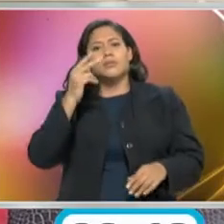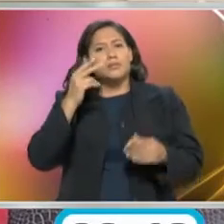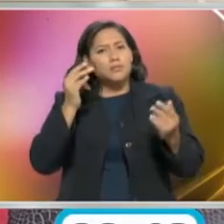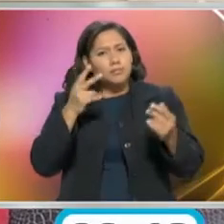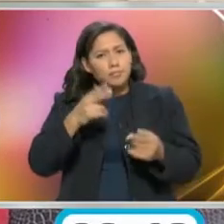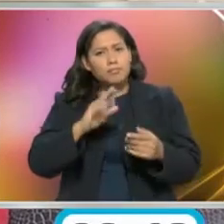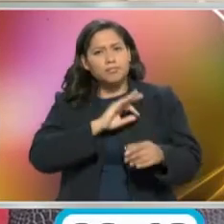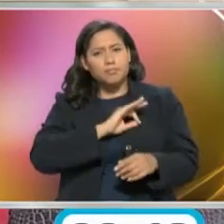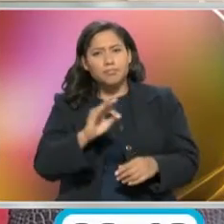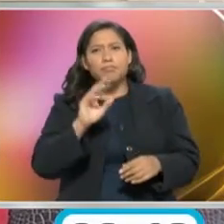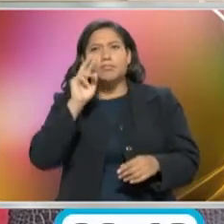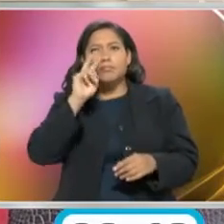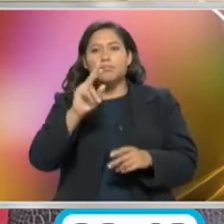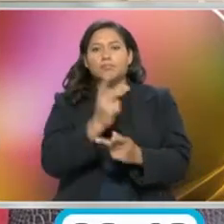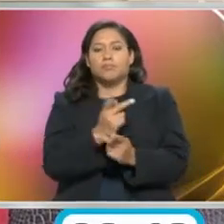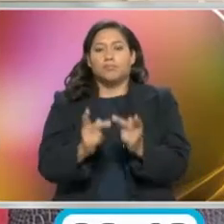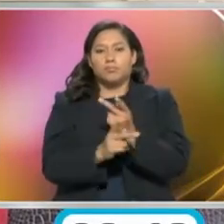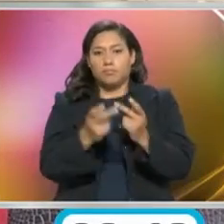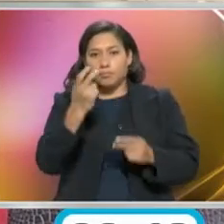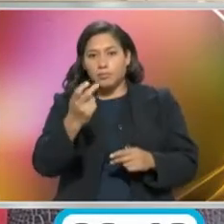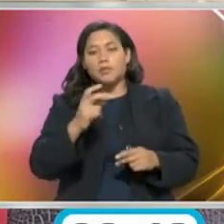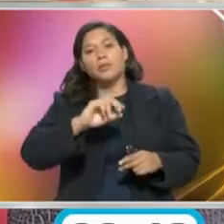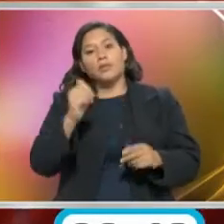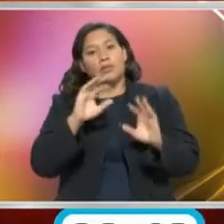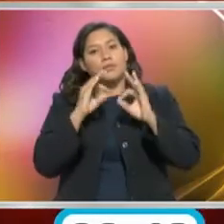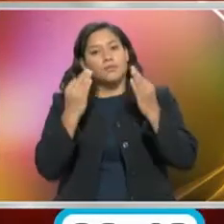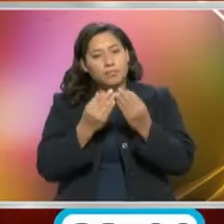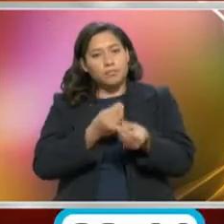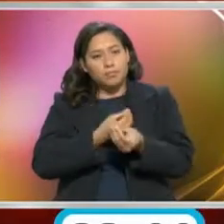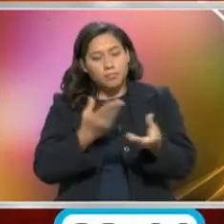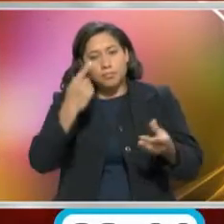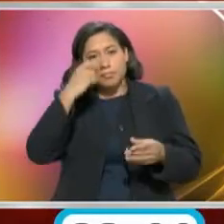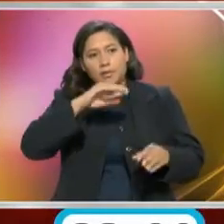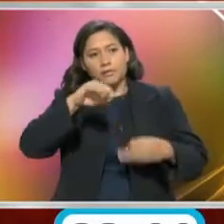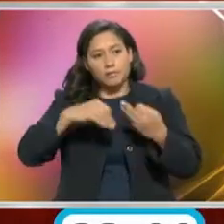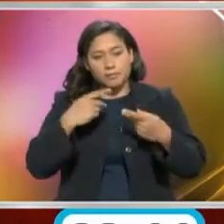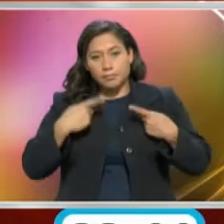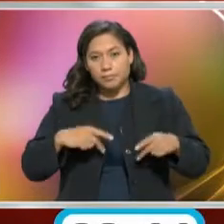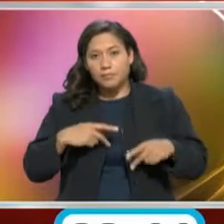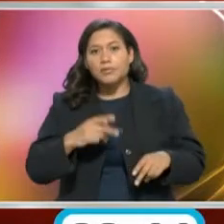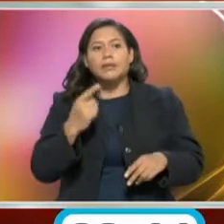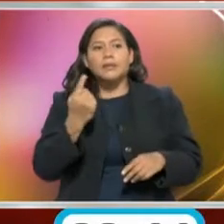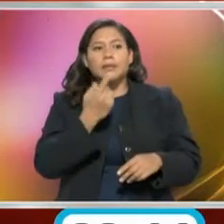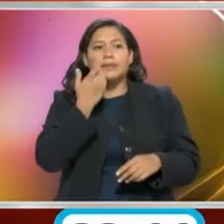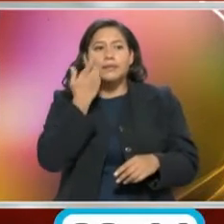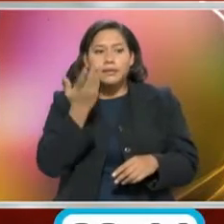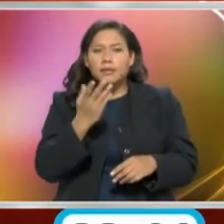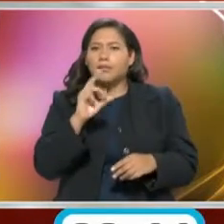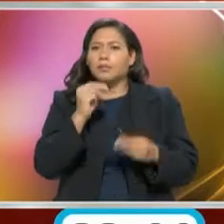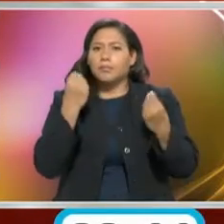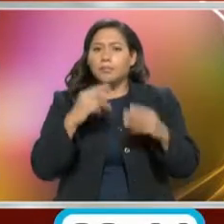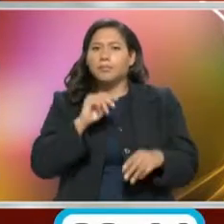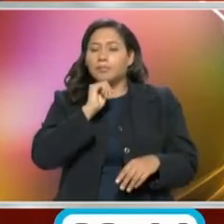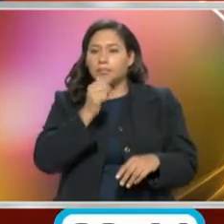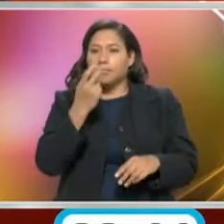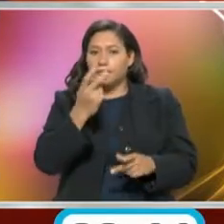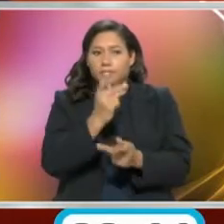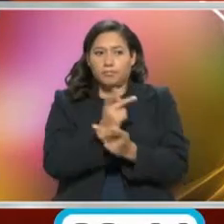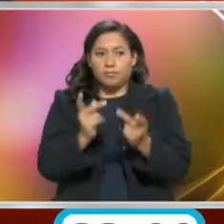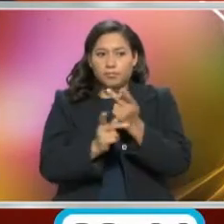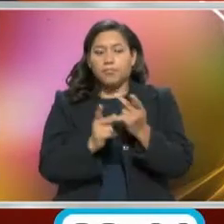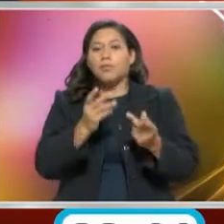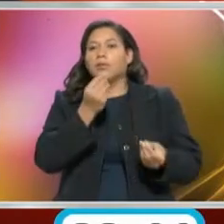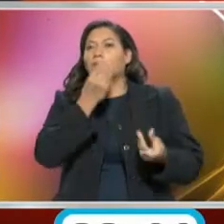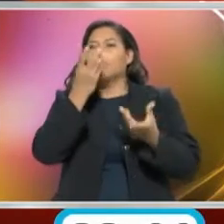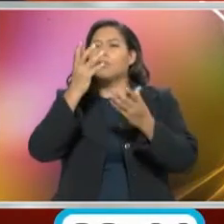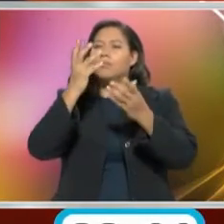disponer de esta producción de otra manera. Compártenos para toda la gente pues que quiera pues no perderse, ¿no? Esta producción de la ópera